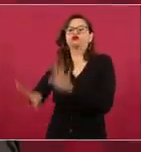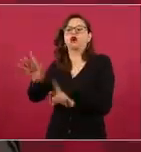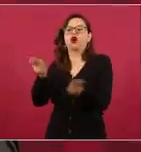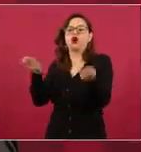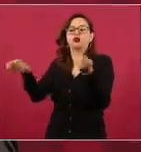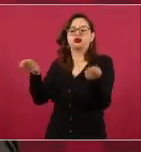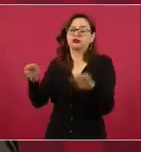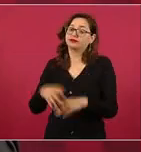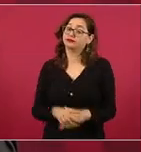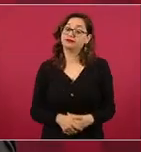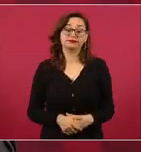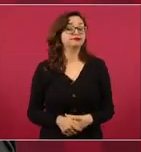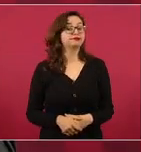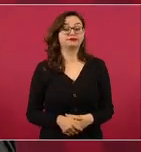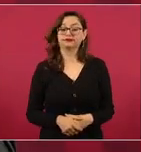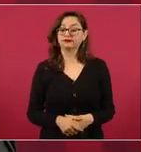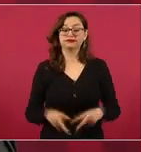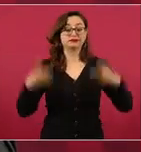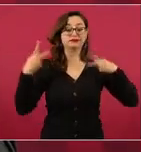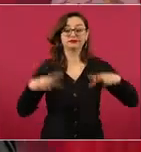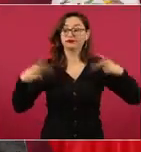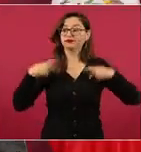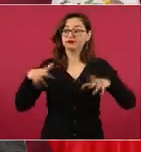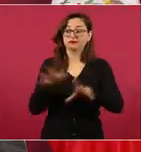Pues no, ya esto cambió.